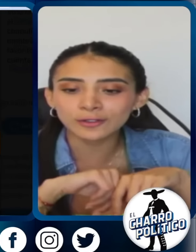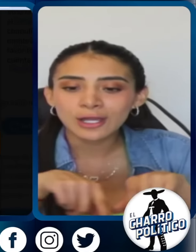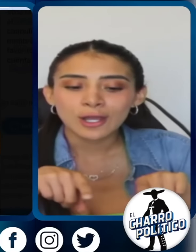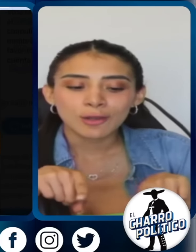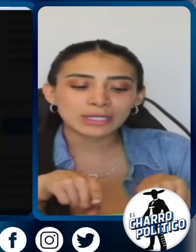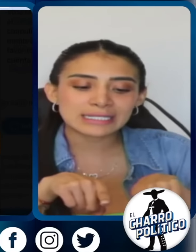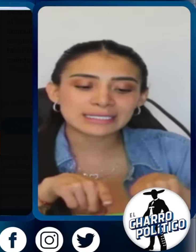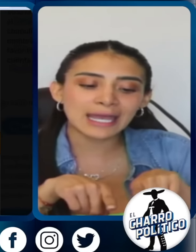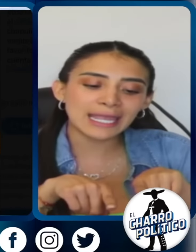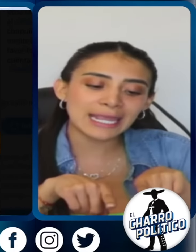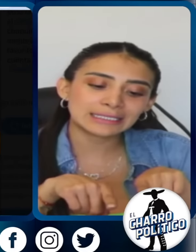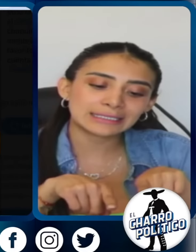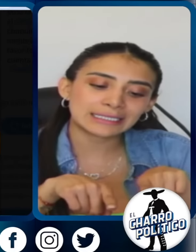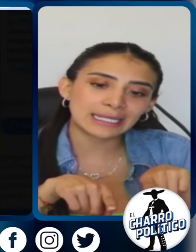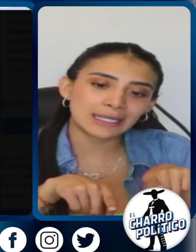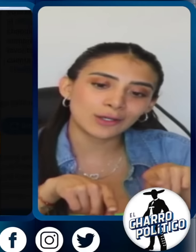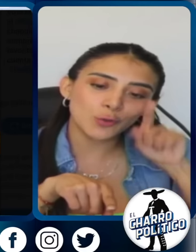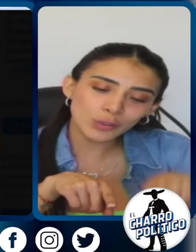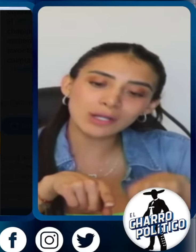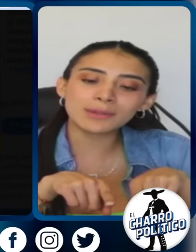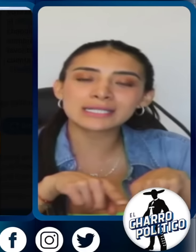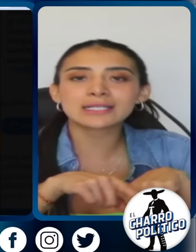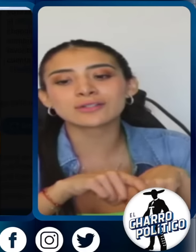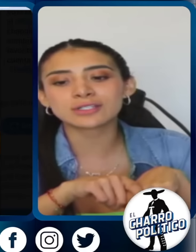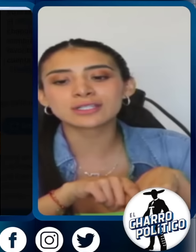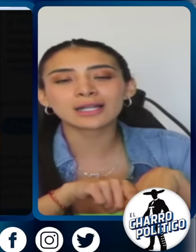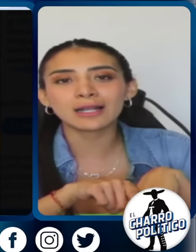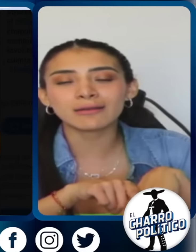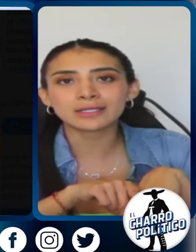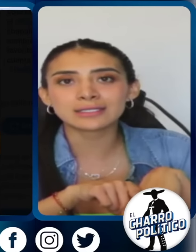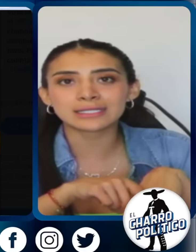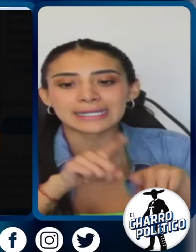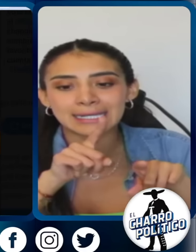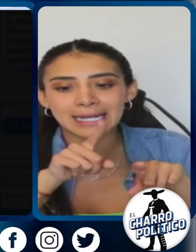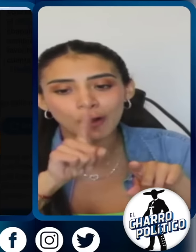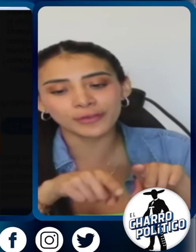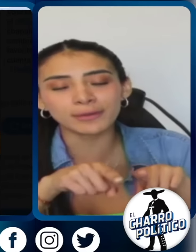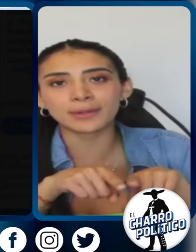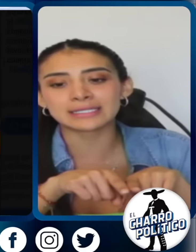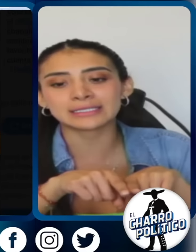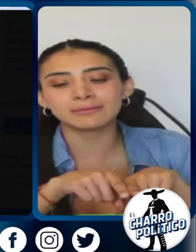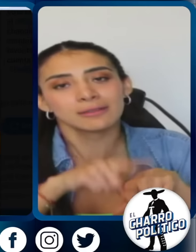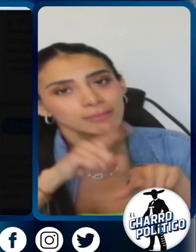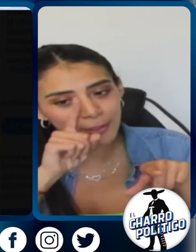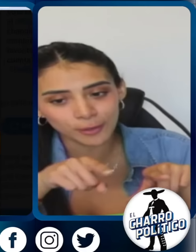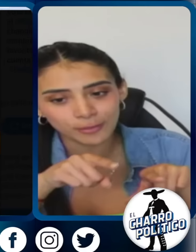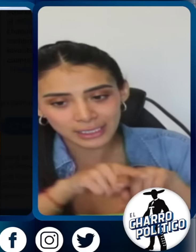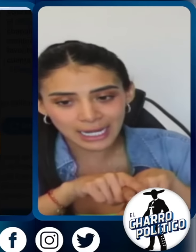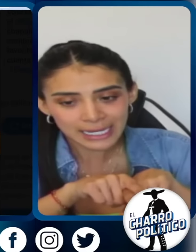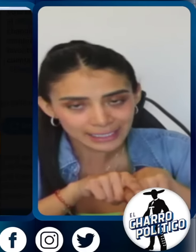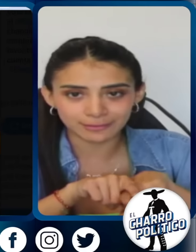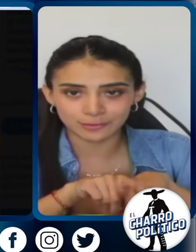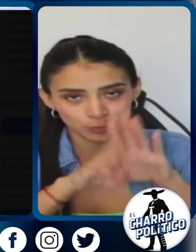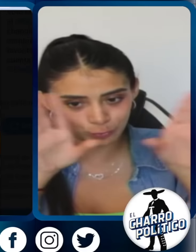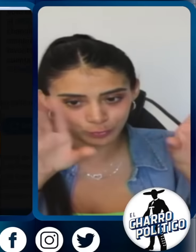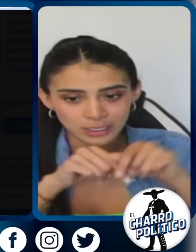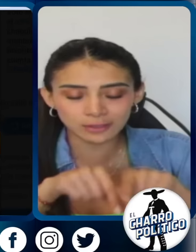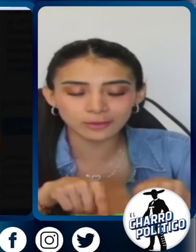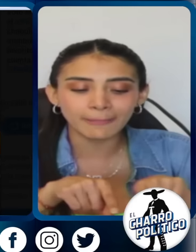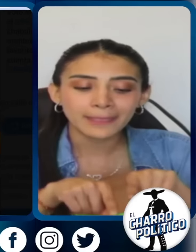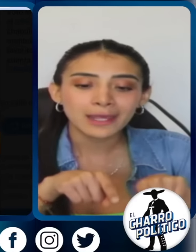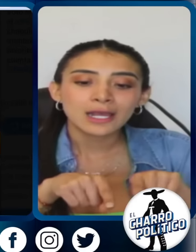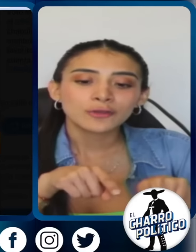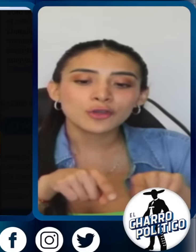gobierno pues está entre una empresa de Xochitl Gálvez y la otra empresa también, pero a nombre de la hija,